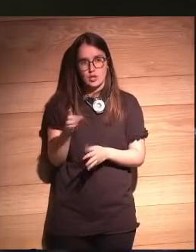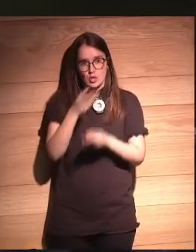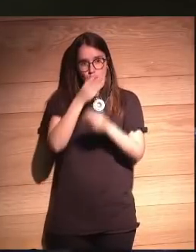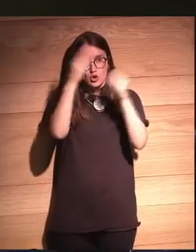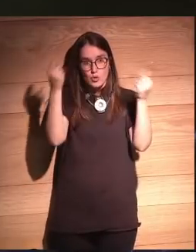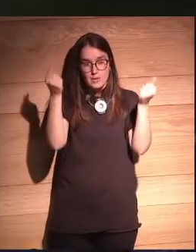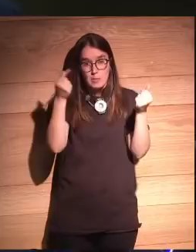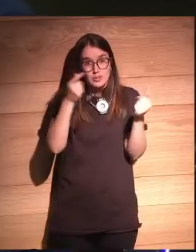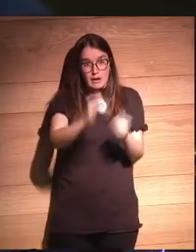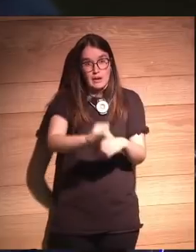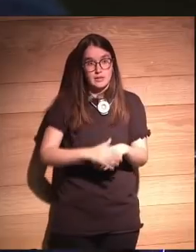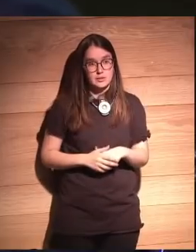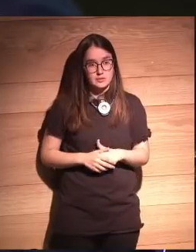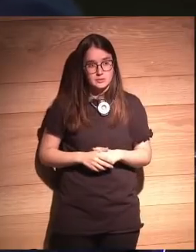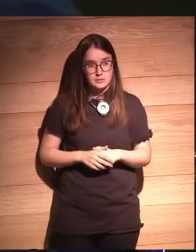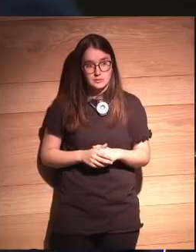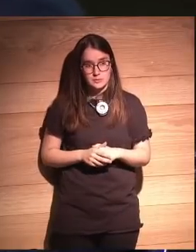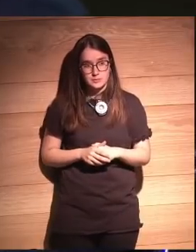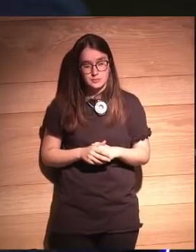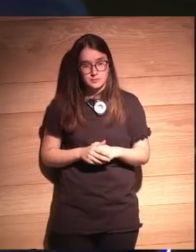olvidarnos de que están ahí.